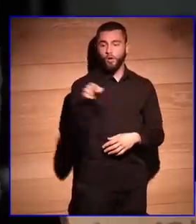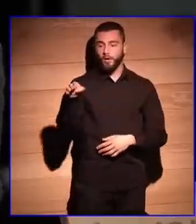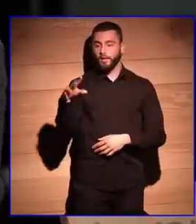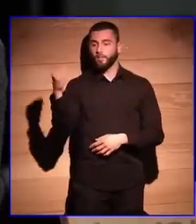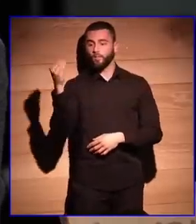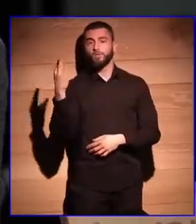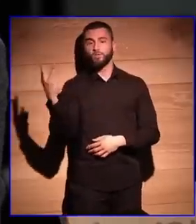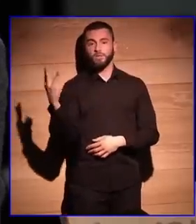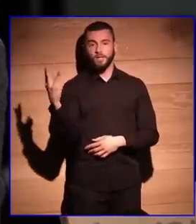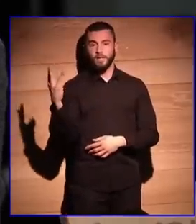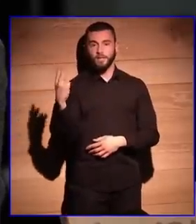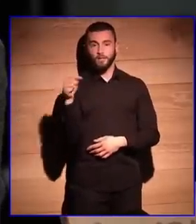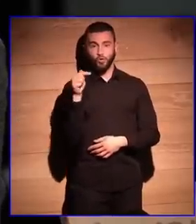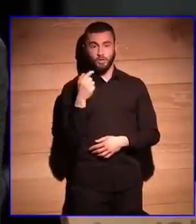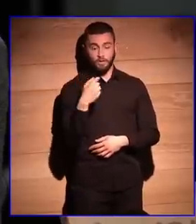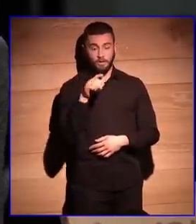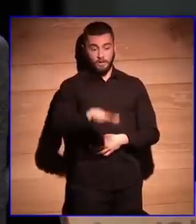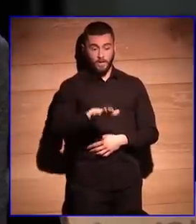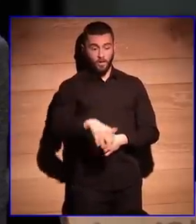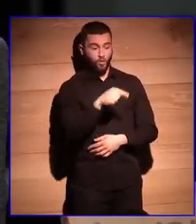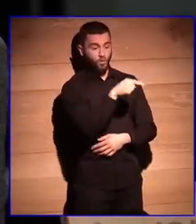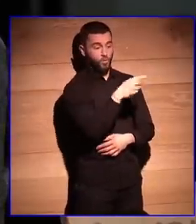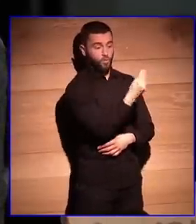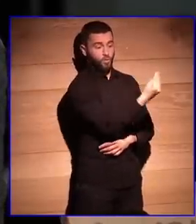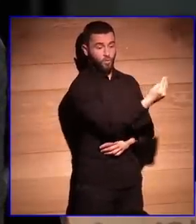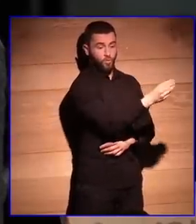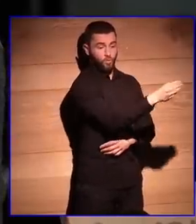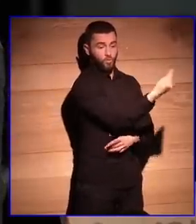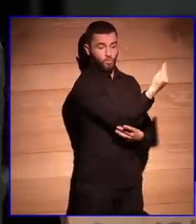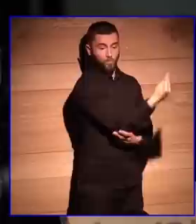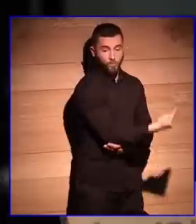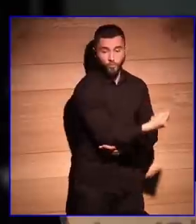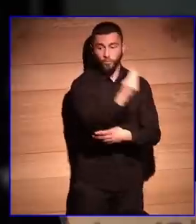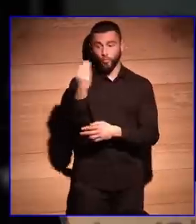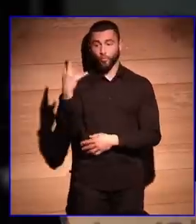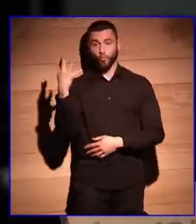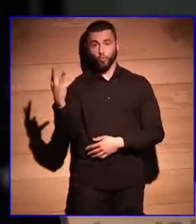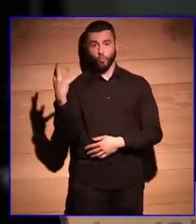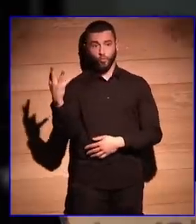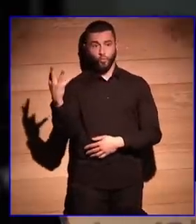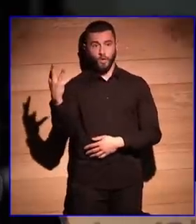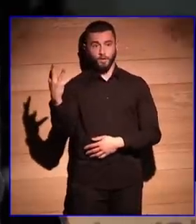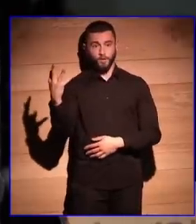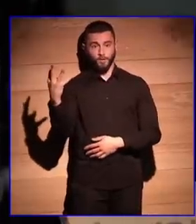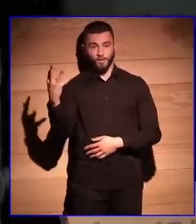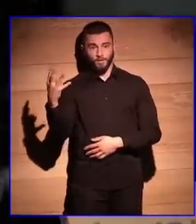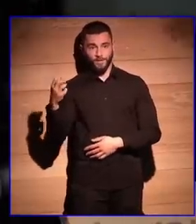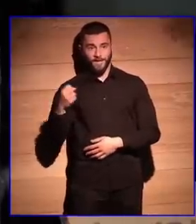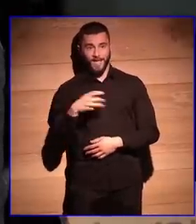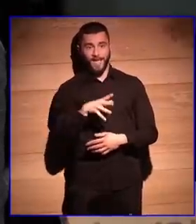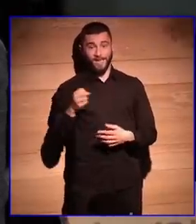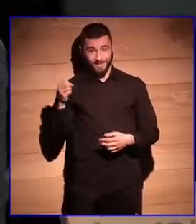coge al muñequito individual, lo pone junto con los otros tres, los pone juntitos y ahí lanza el tren. Los atropella.